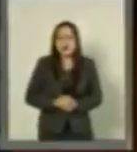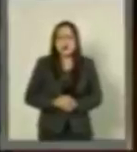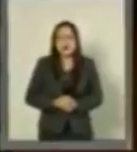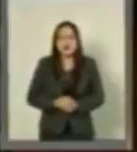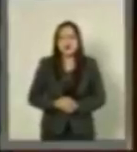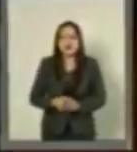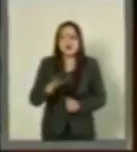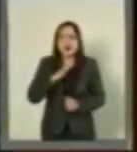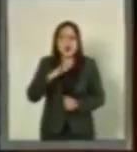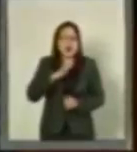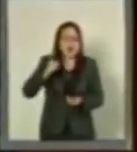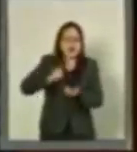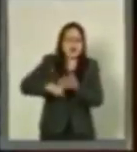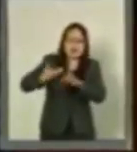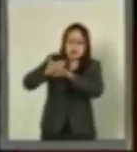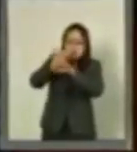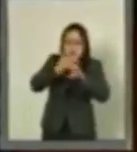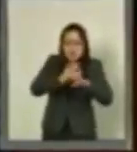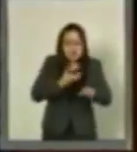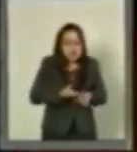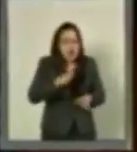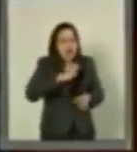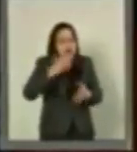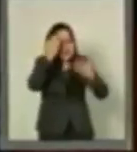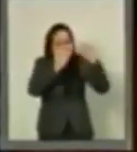hay controles de confianza en los estados.